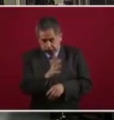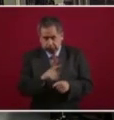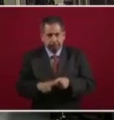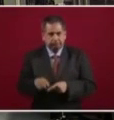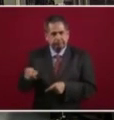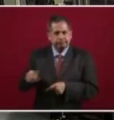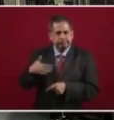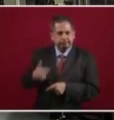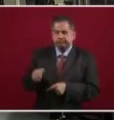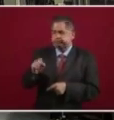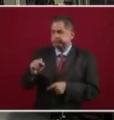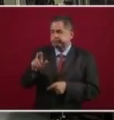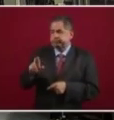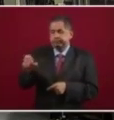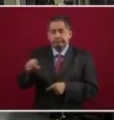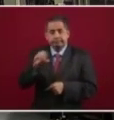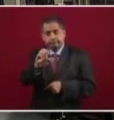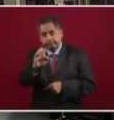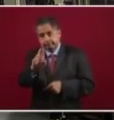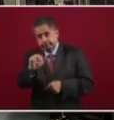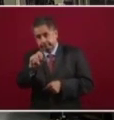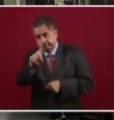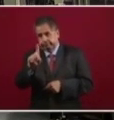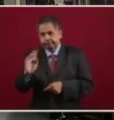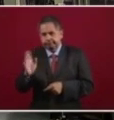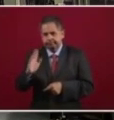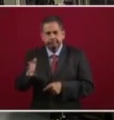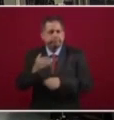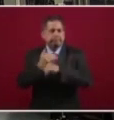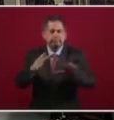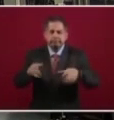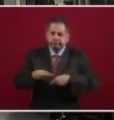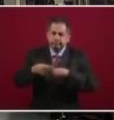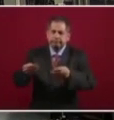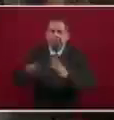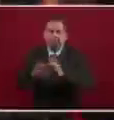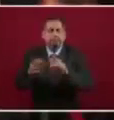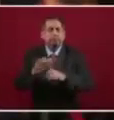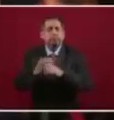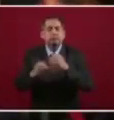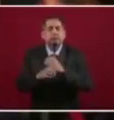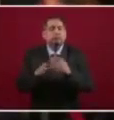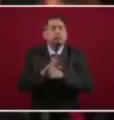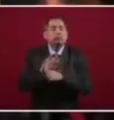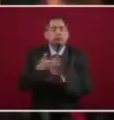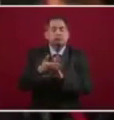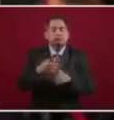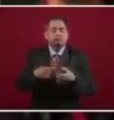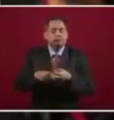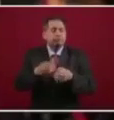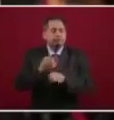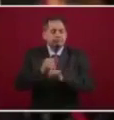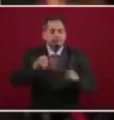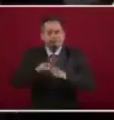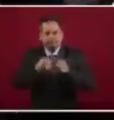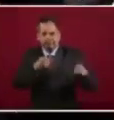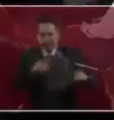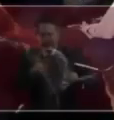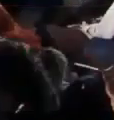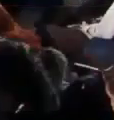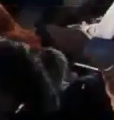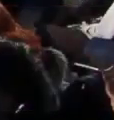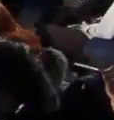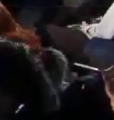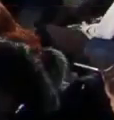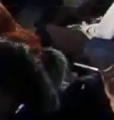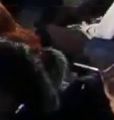Relaciones Exteriores, Ebrard, había ofrecido un informe sobre las armas para darlo a conocer aquí. Si ya,